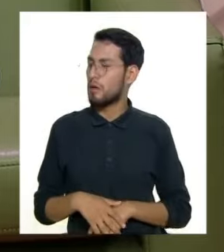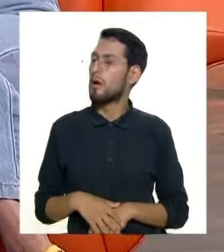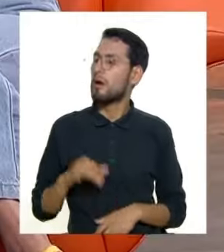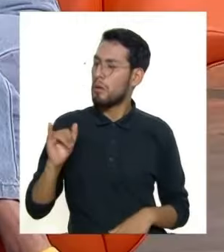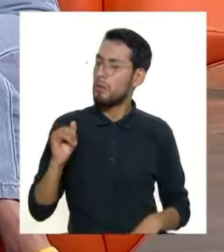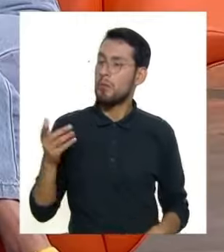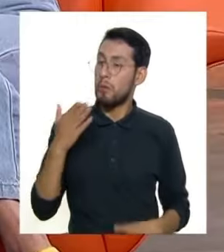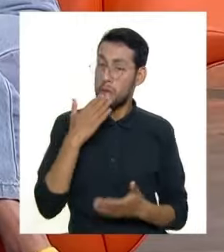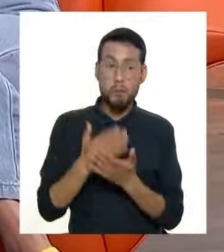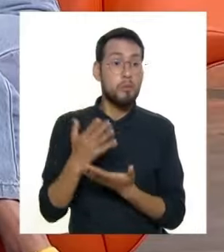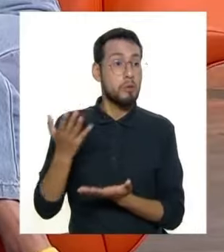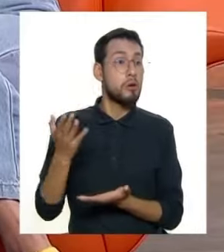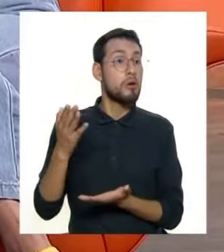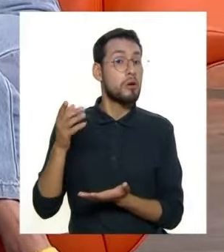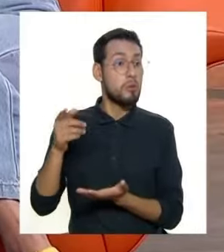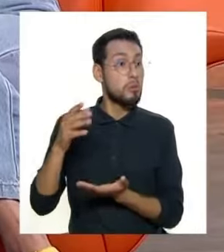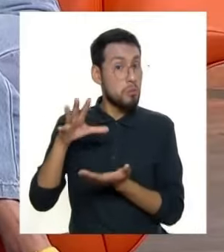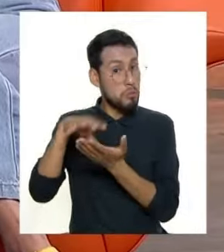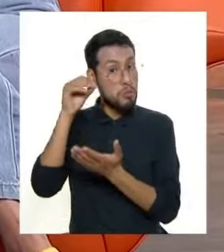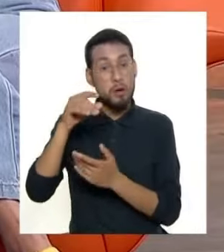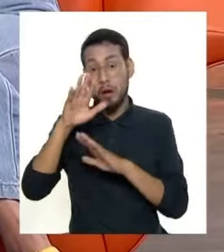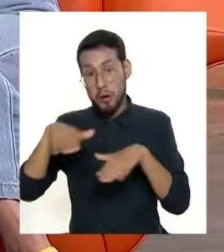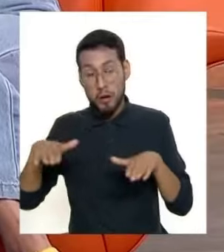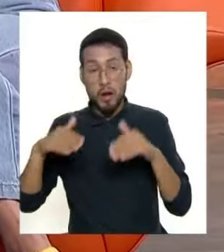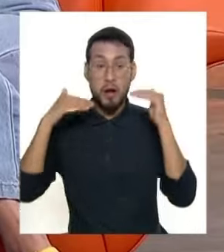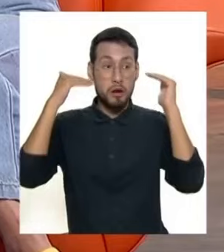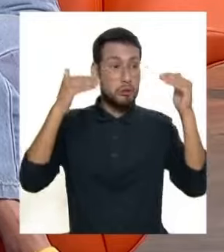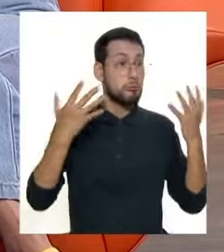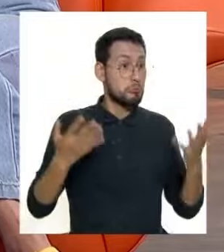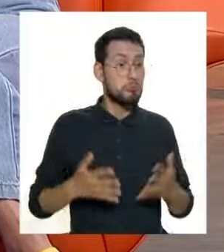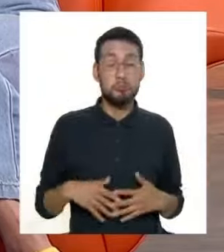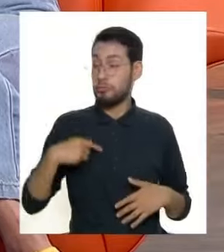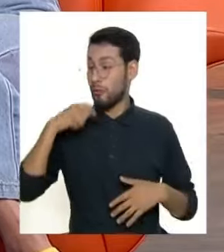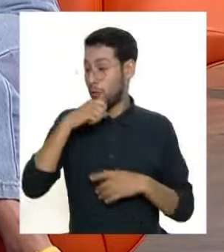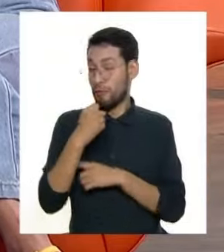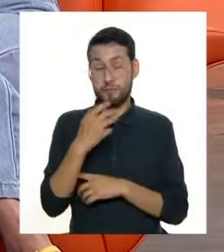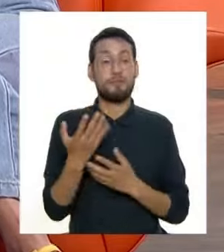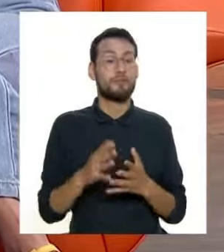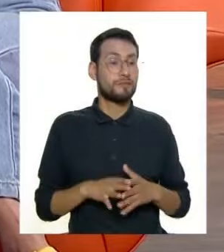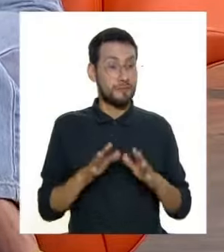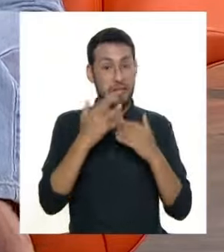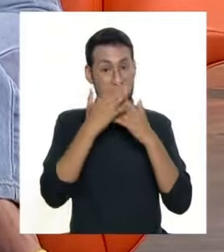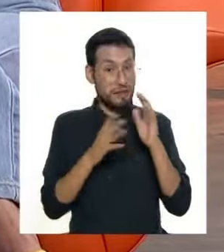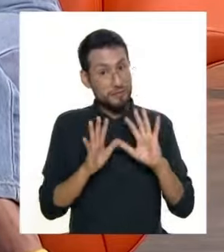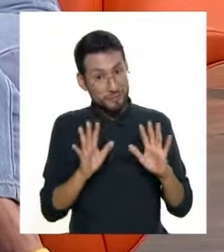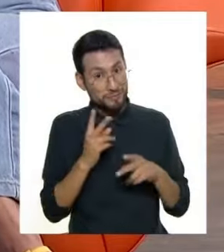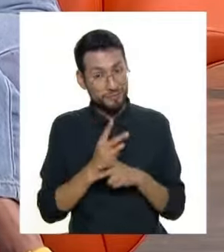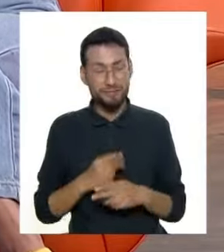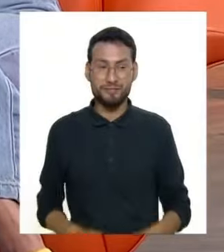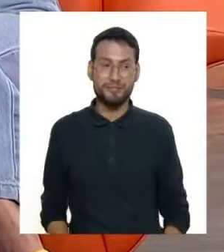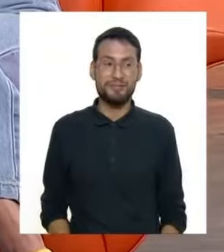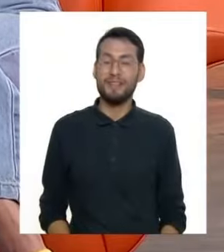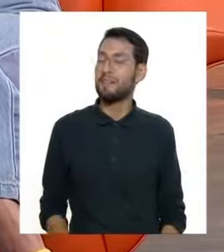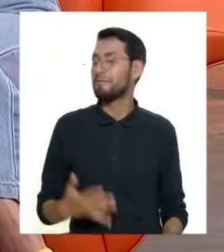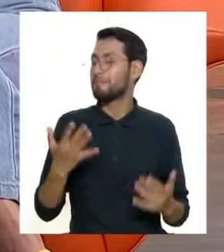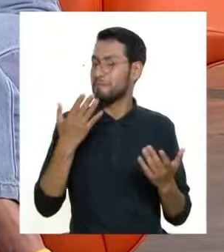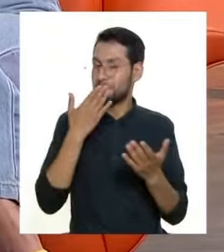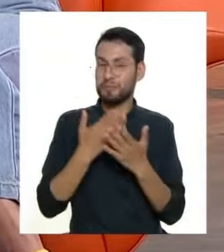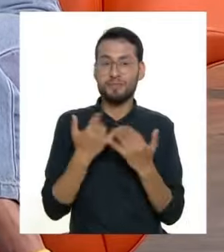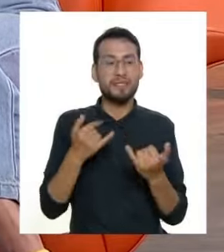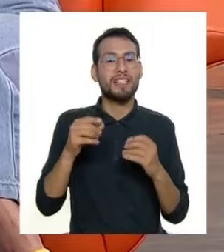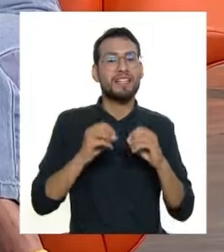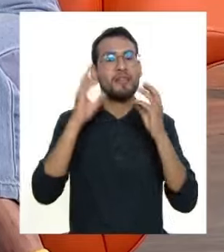sido muy aleccionador, hemos aprendido hoy día de un niño, gracias, de un adulto, que yo me cepillo muy fuerte, sí, muy que fuerte, no sé cepillarme. Hemos aprendido de todo en el